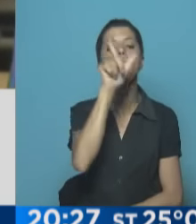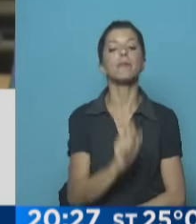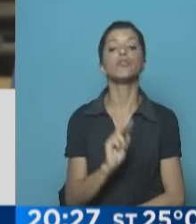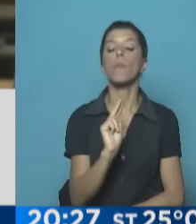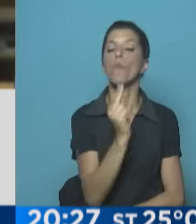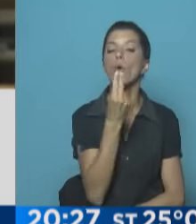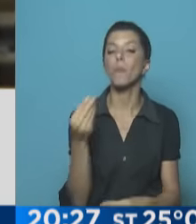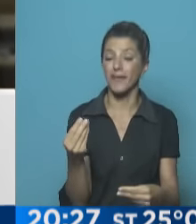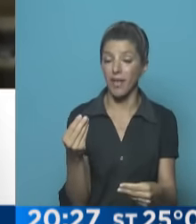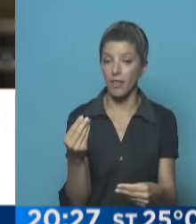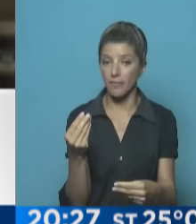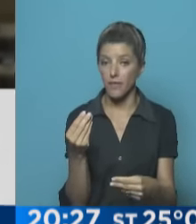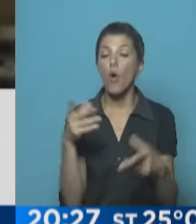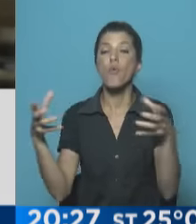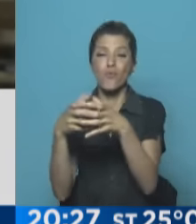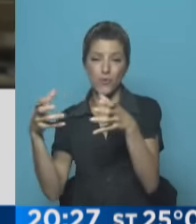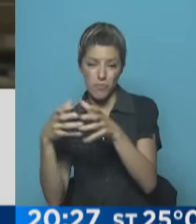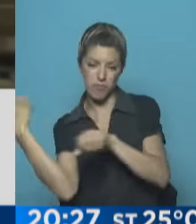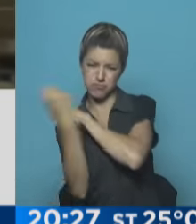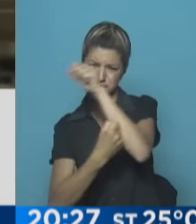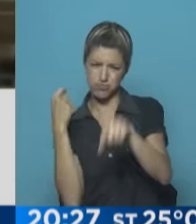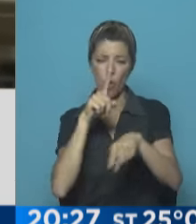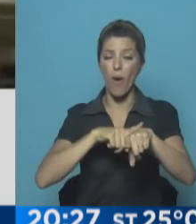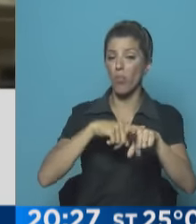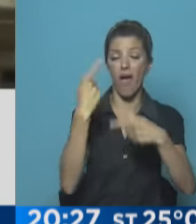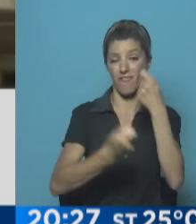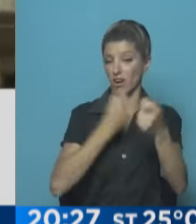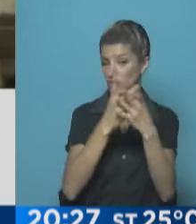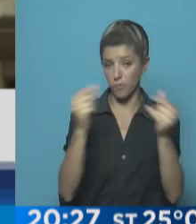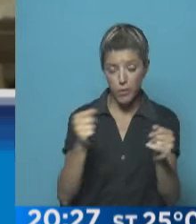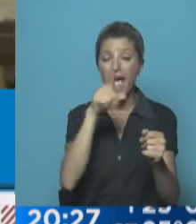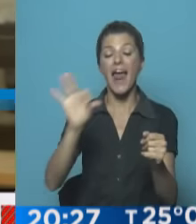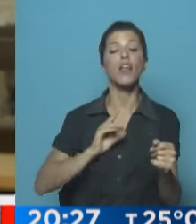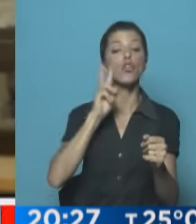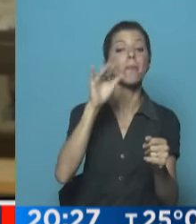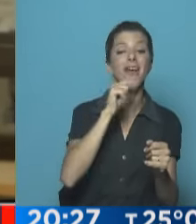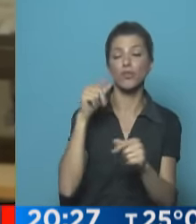tras sufrir el ataque de una patota a la salida de un boliche en 2014.